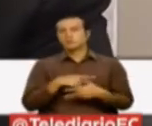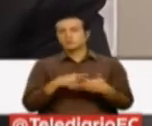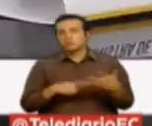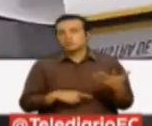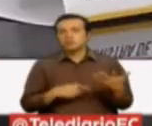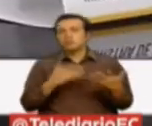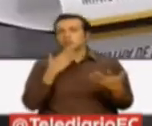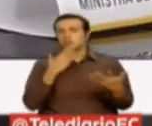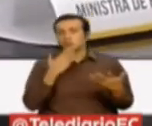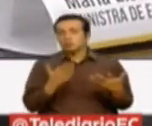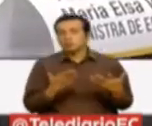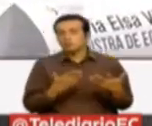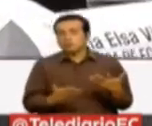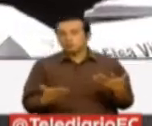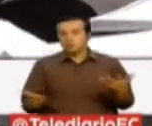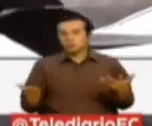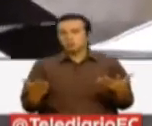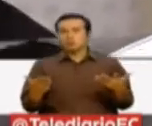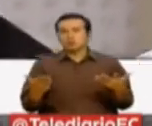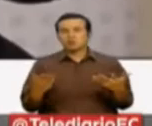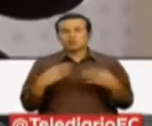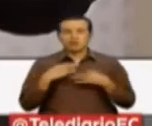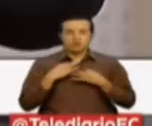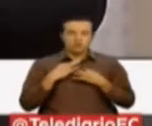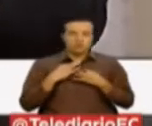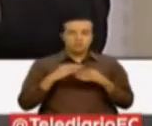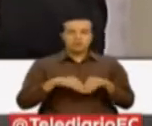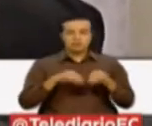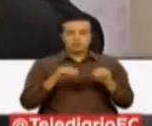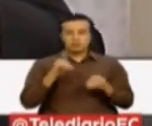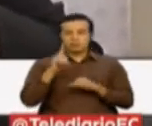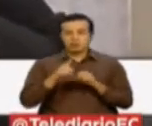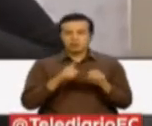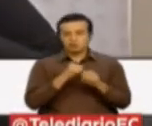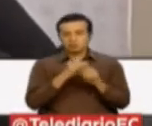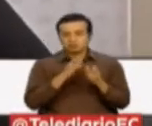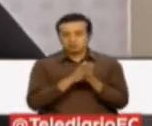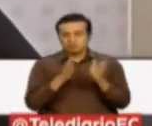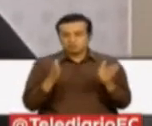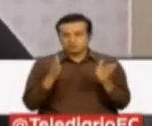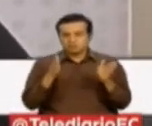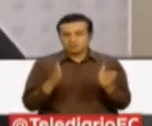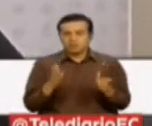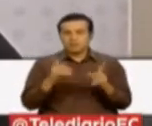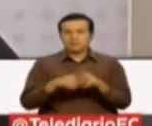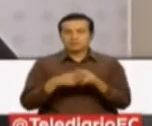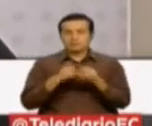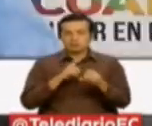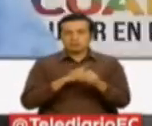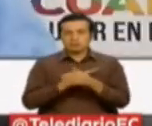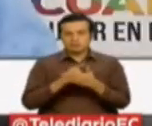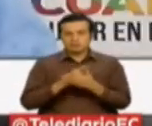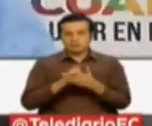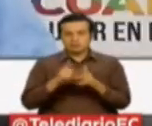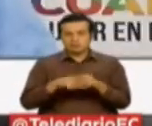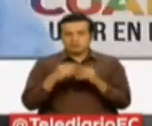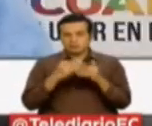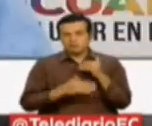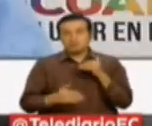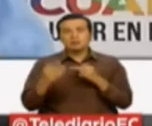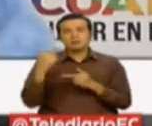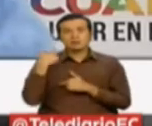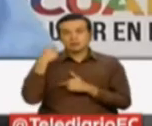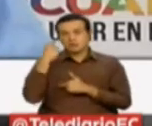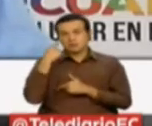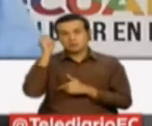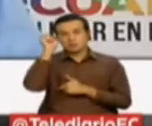textiles esta estrategia que podría tomar máximo un año de vigencia comenzará a aplicarse en un par de semanas dependerá también